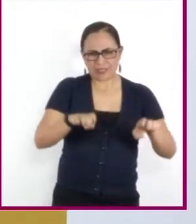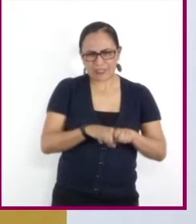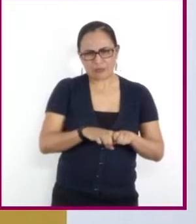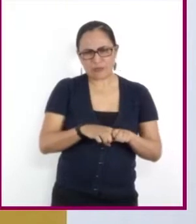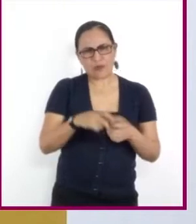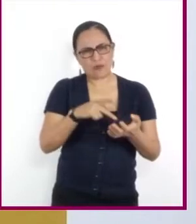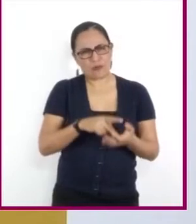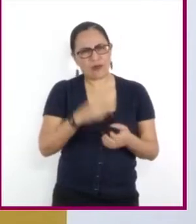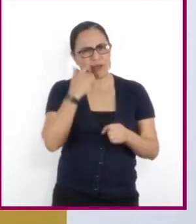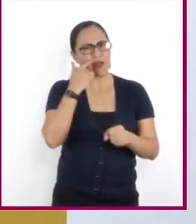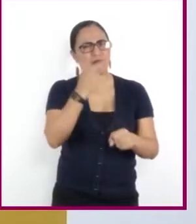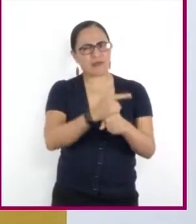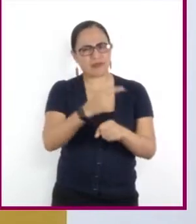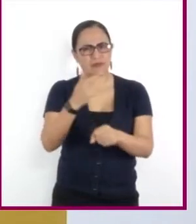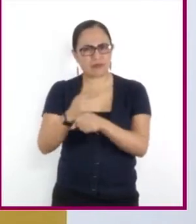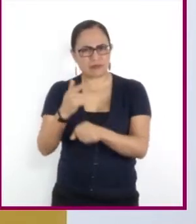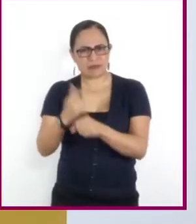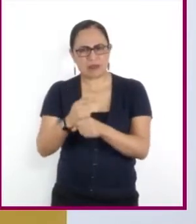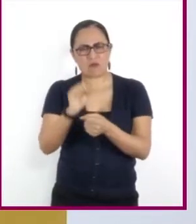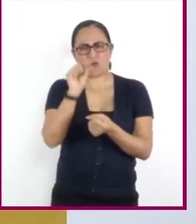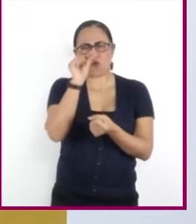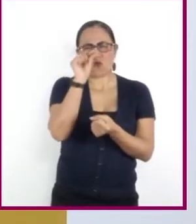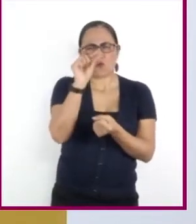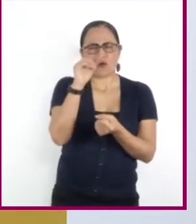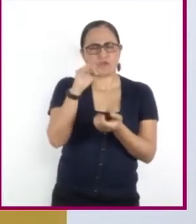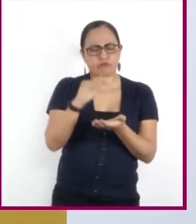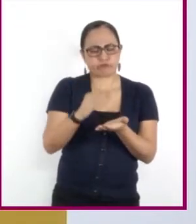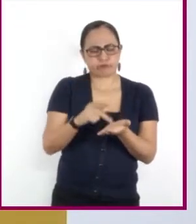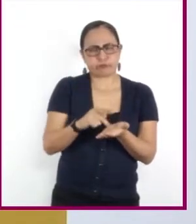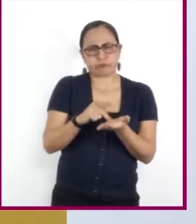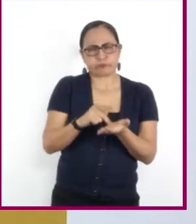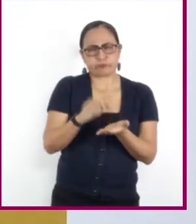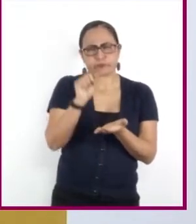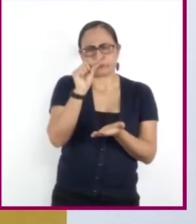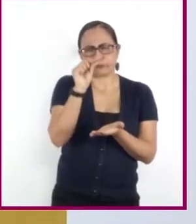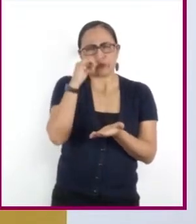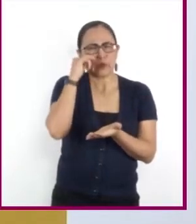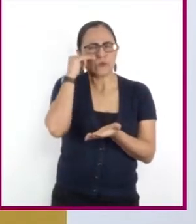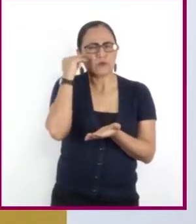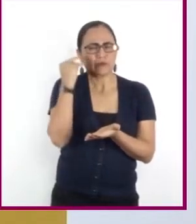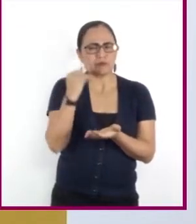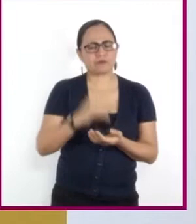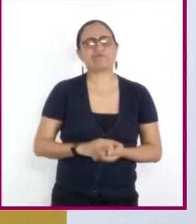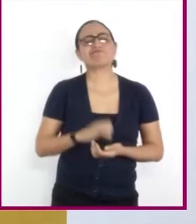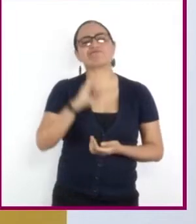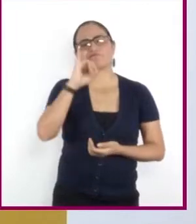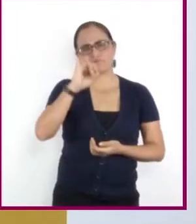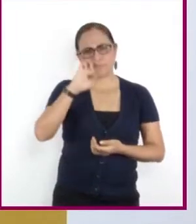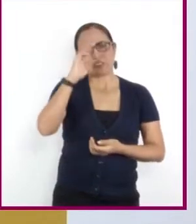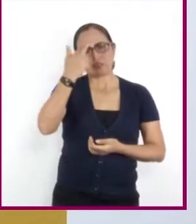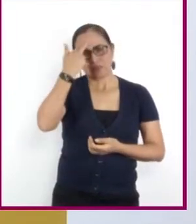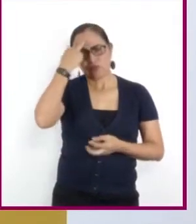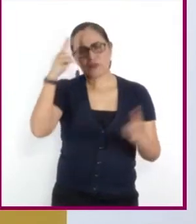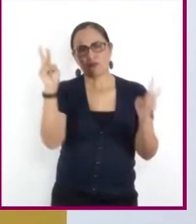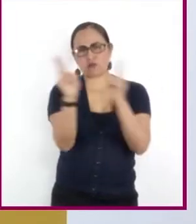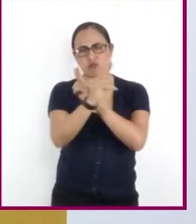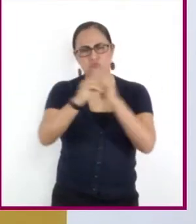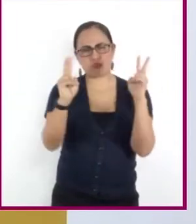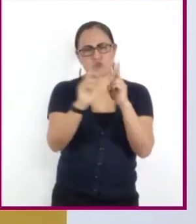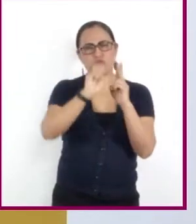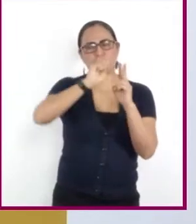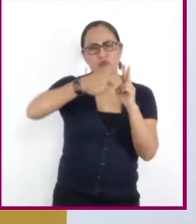de detectar cantidades muy pequeñas. Claro, pues recordemos que el aire es un gas y